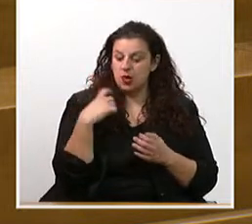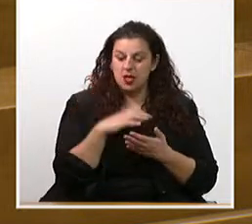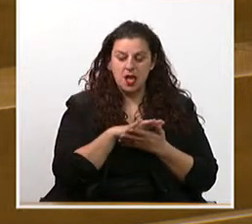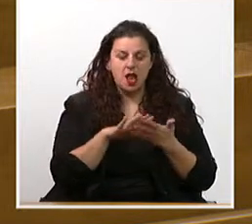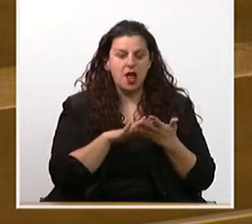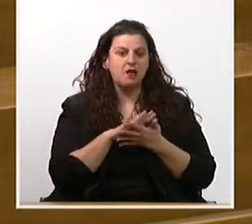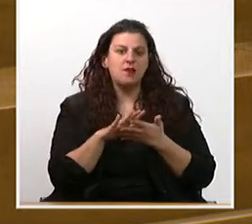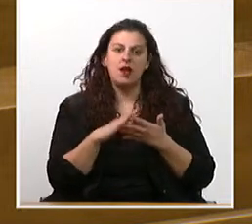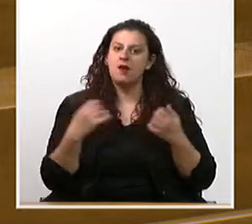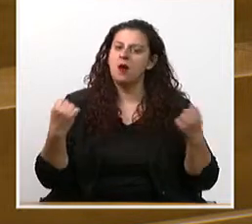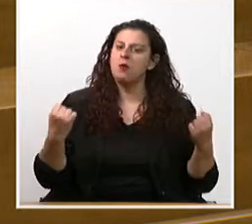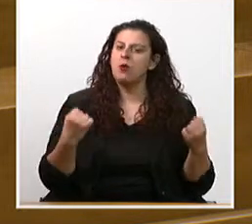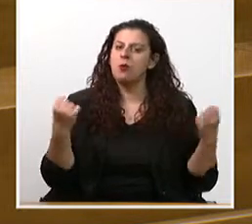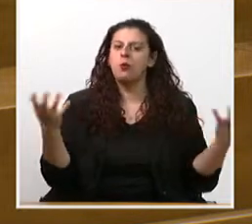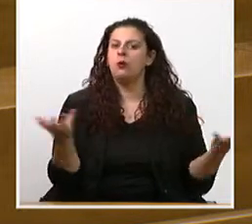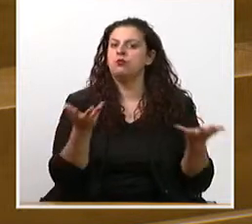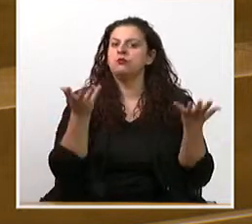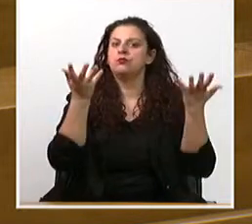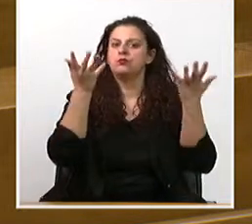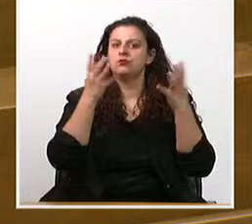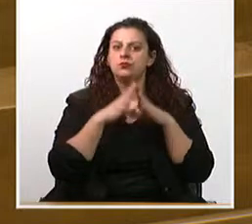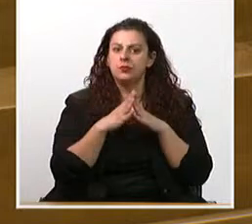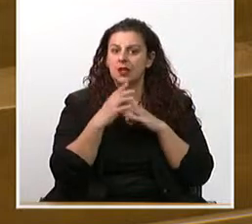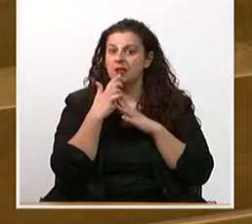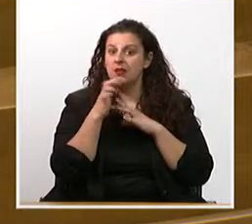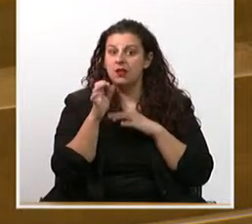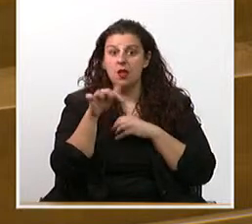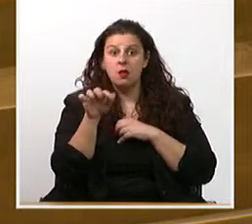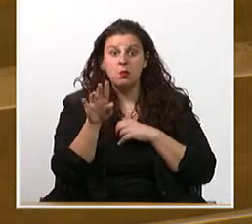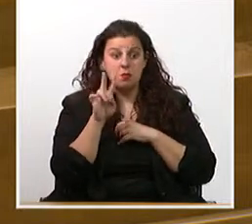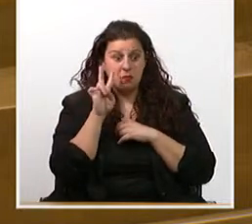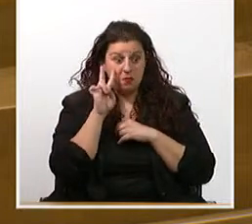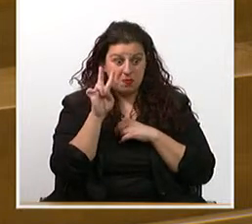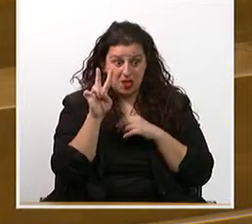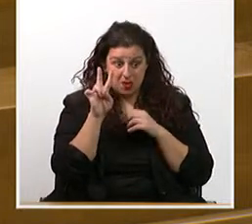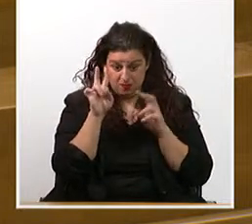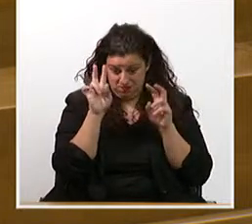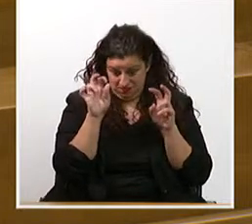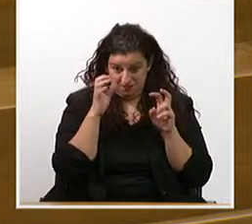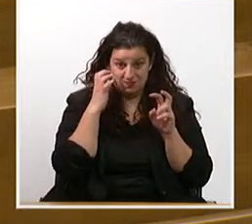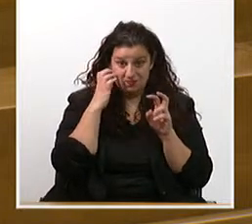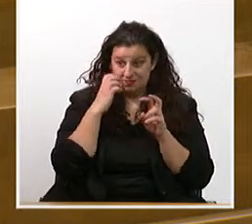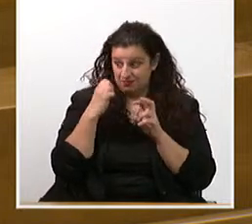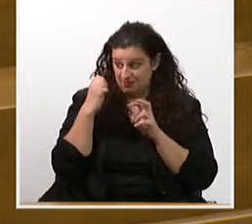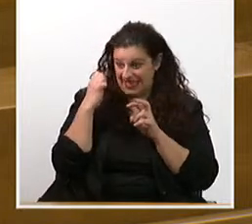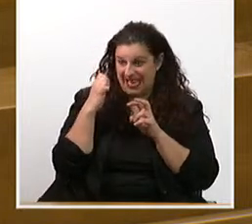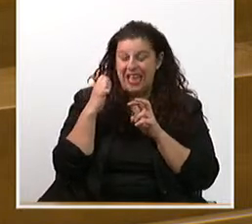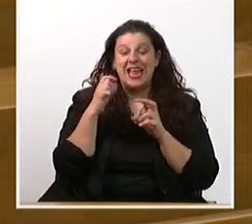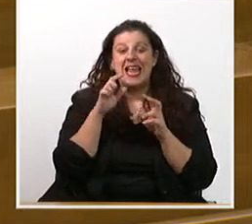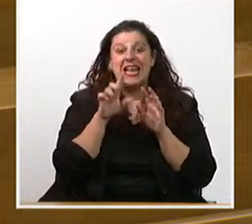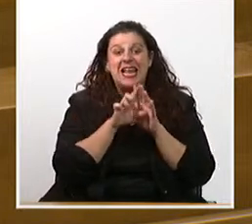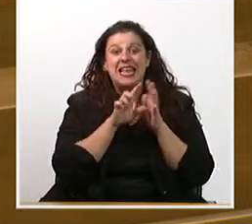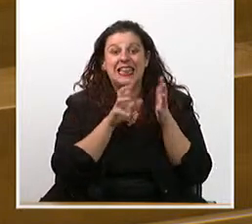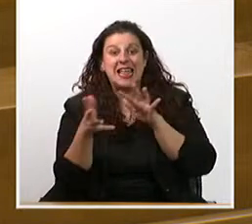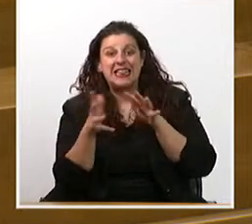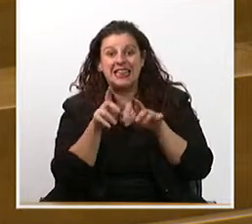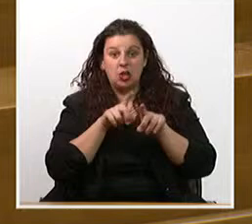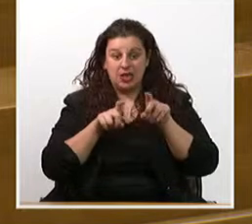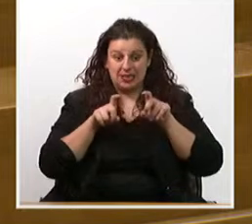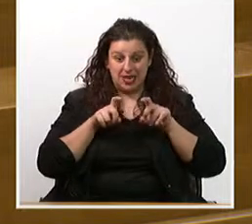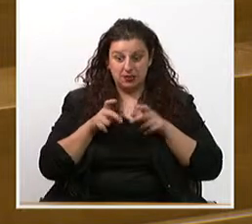elocuencia va Nos parece una barbaridad que le ha per a la señora catalá